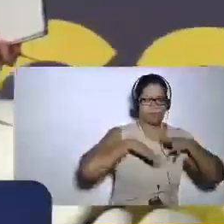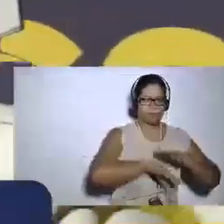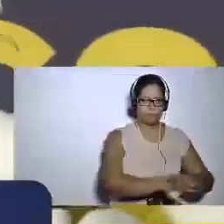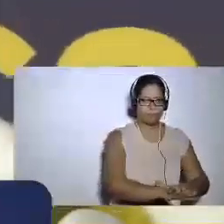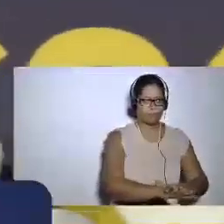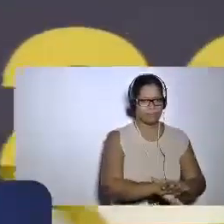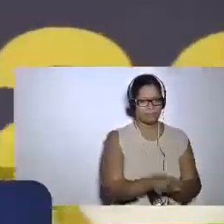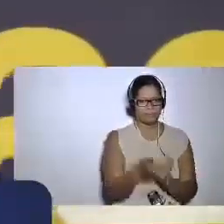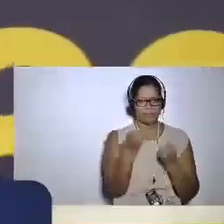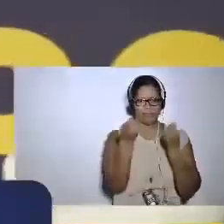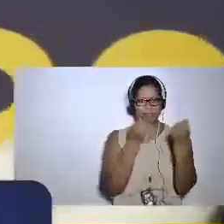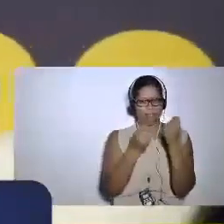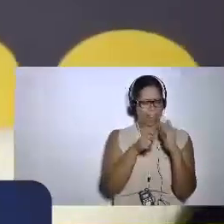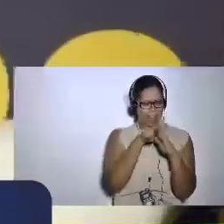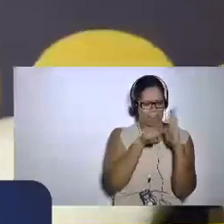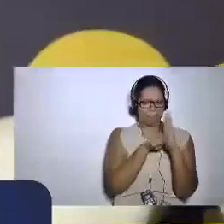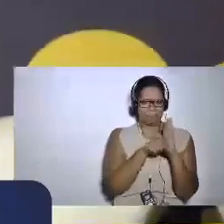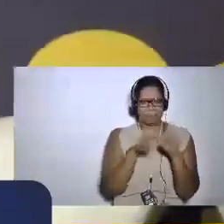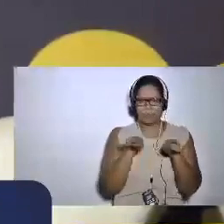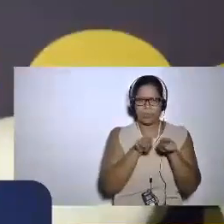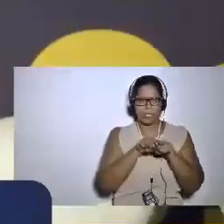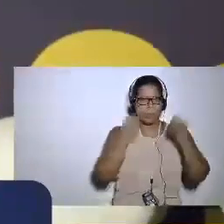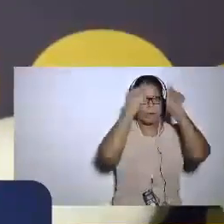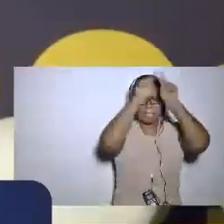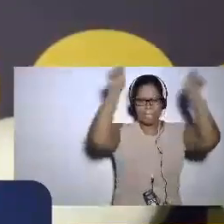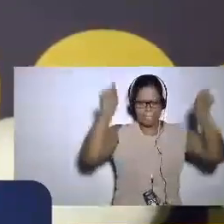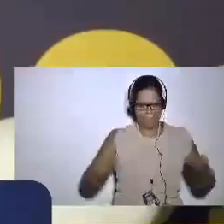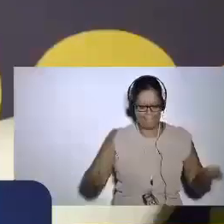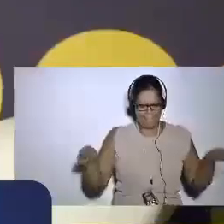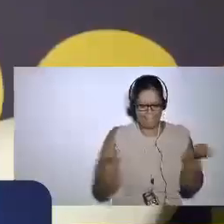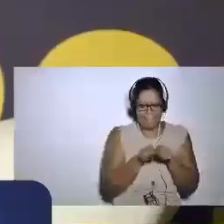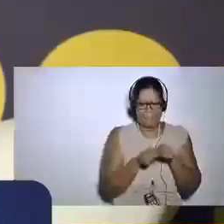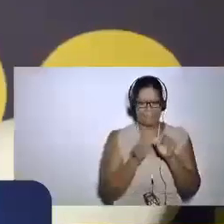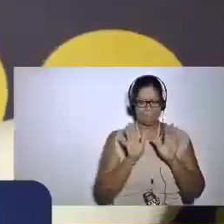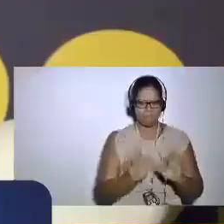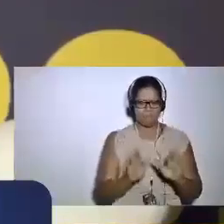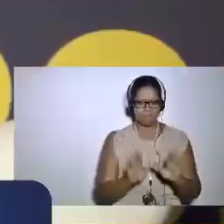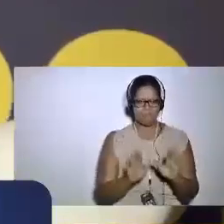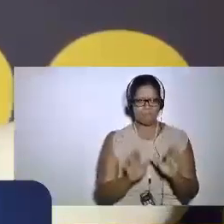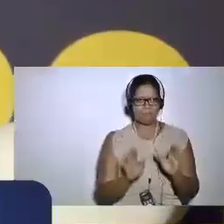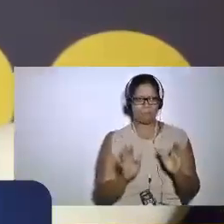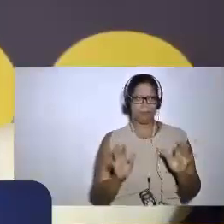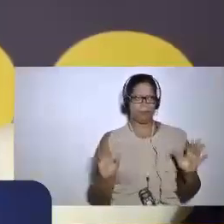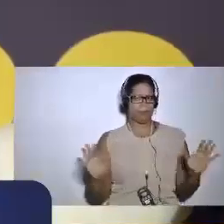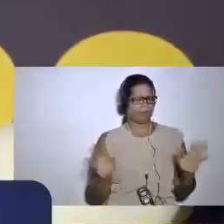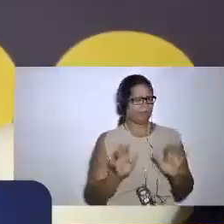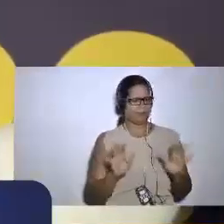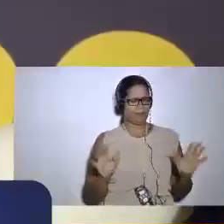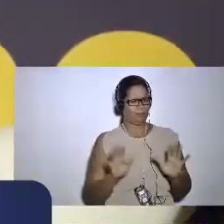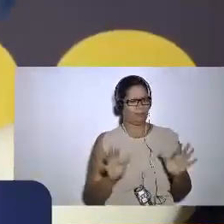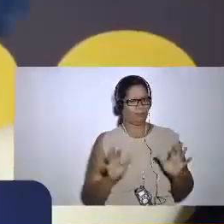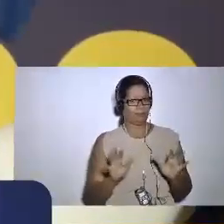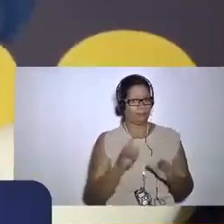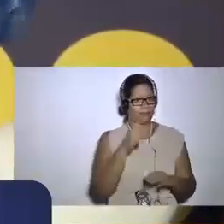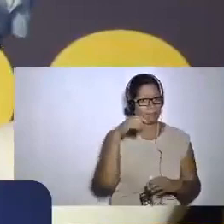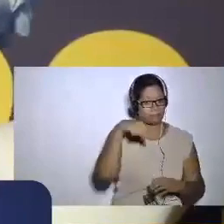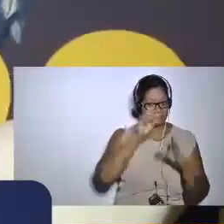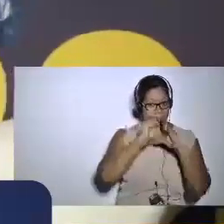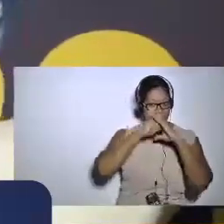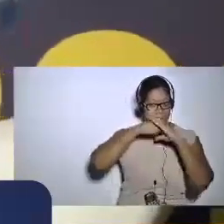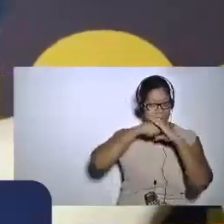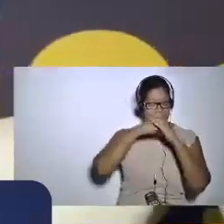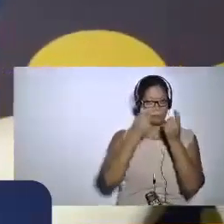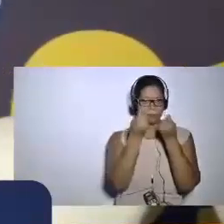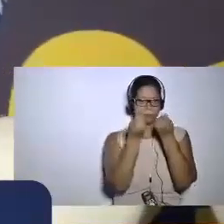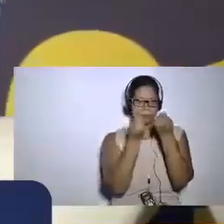marco regulatorio muy fuerte. Si nosotros regresamos a nuestras oficinas de telecomunicaciones o miramos lo de CRC o otro